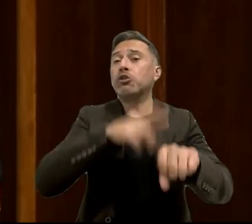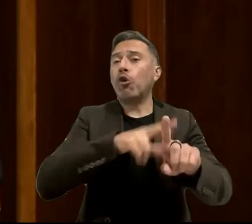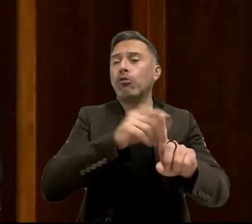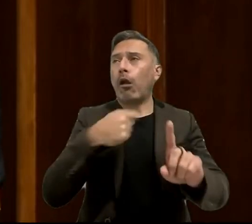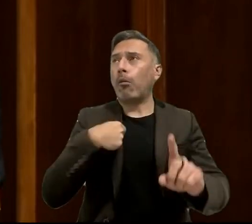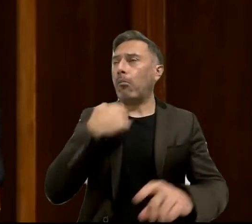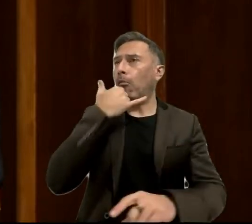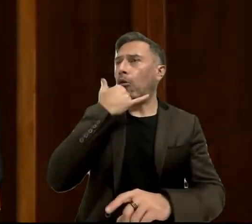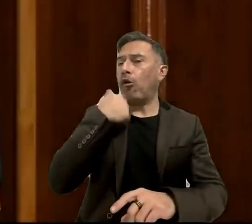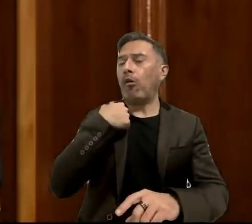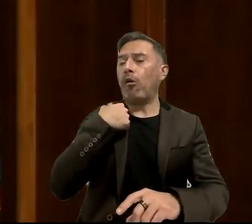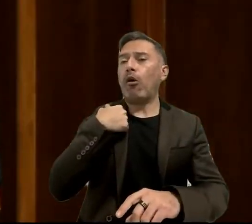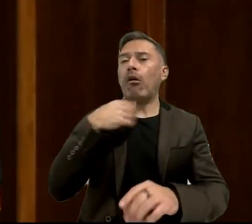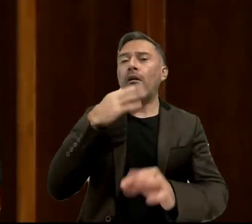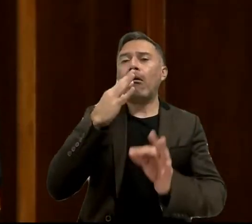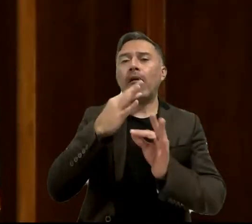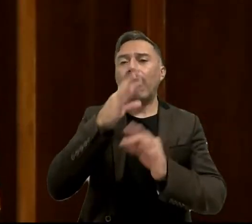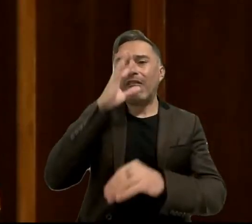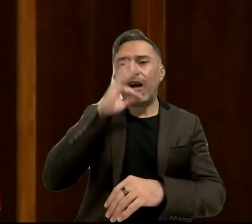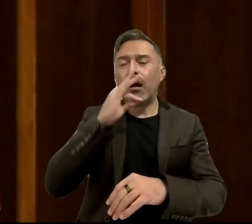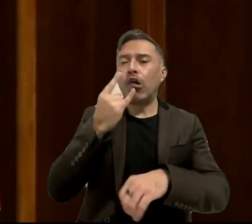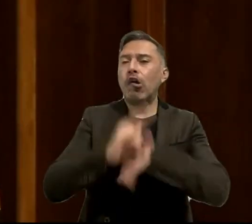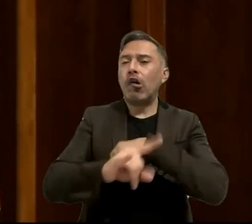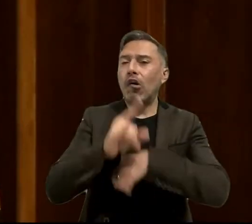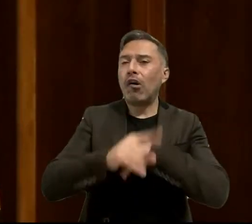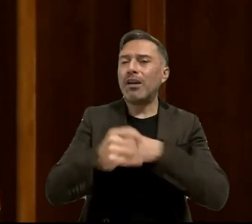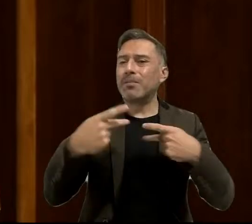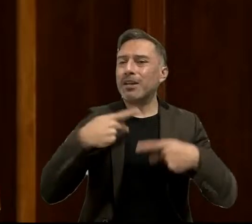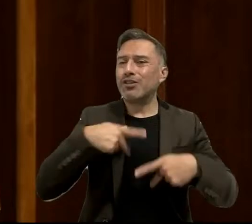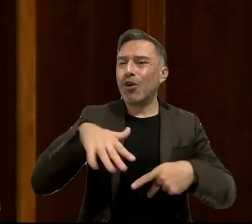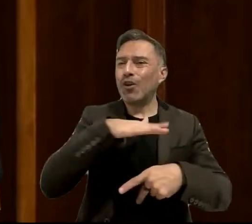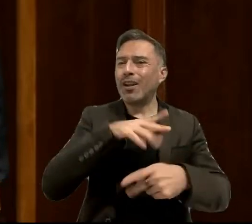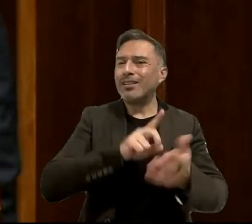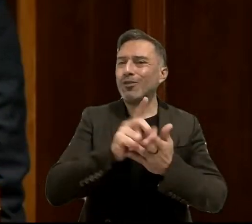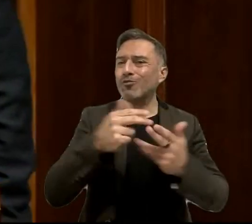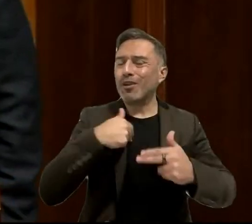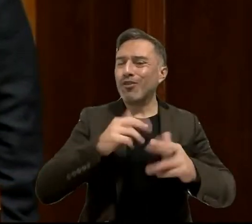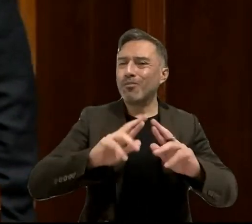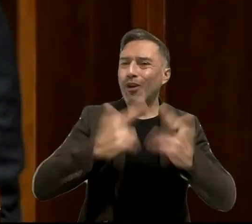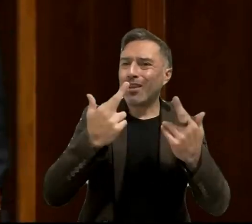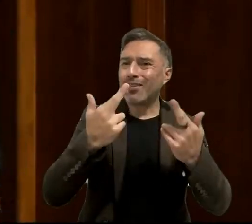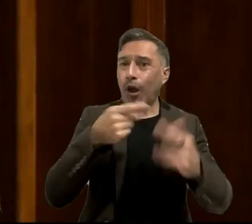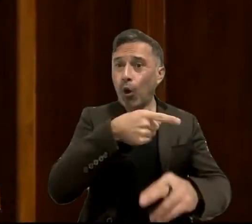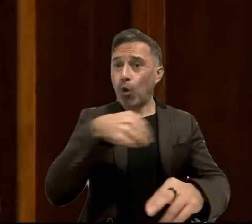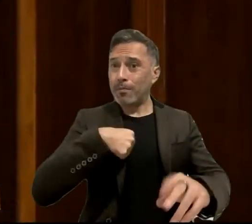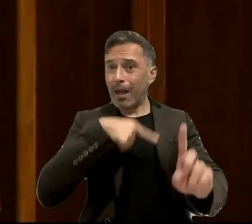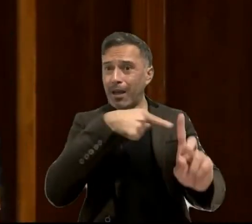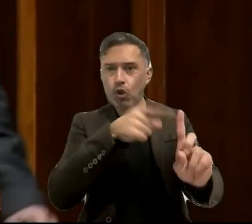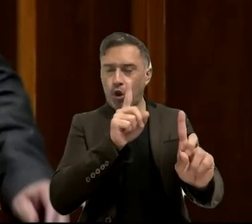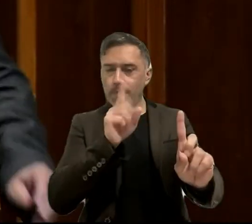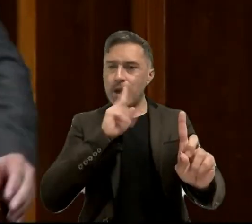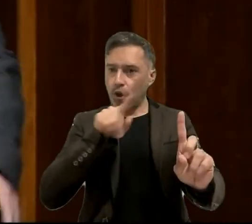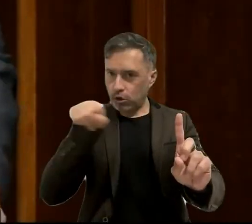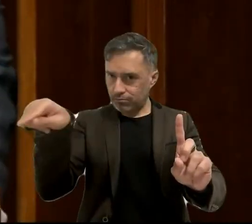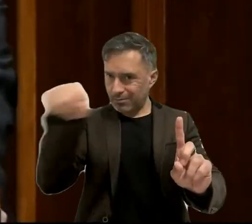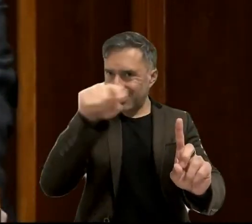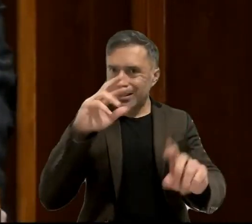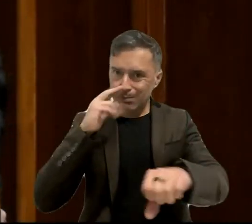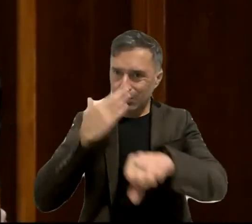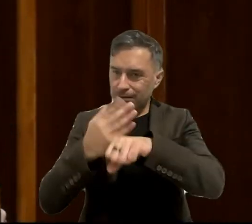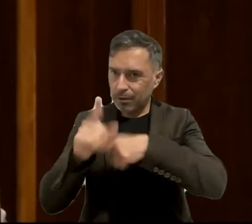los derechos humanos de ciudadanos. En algún momento tuvimos las garantías individuales.